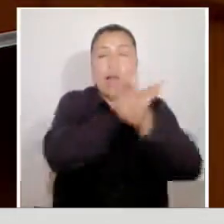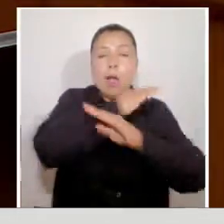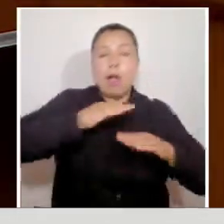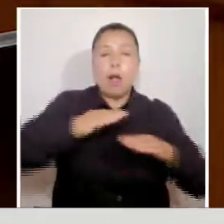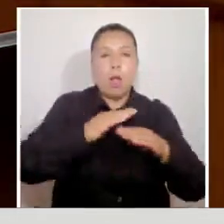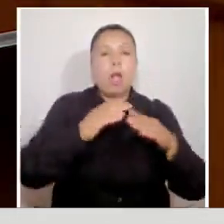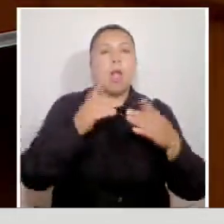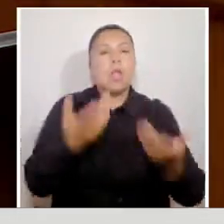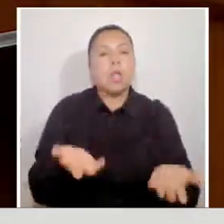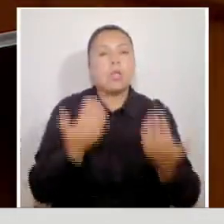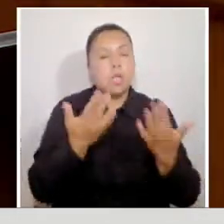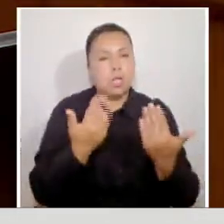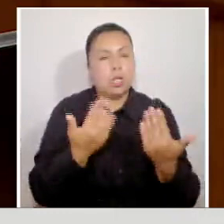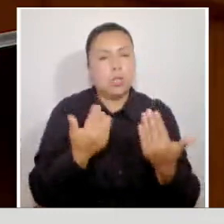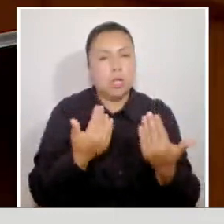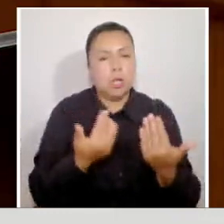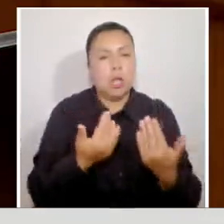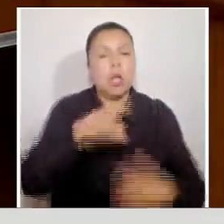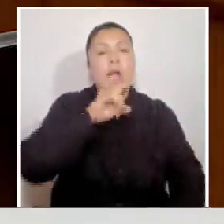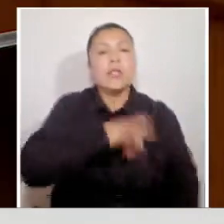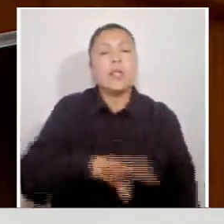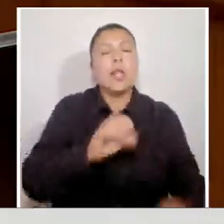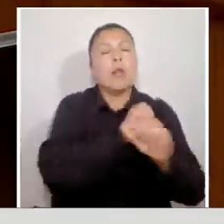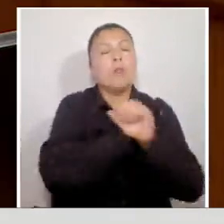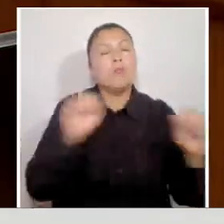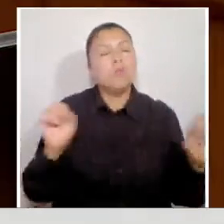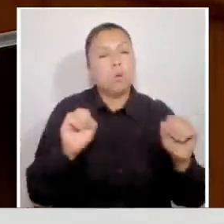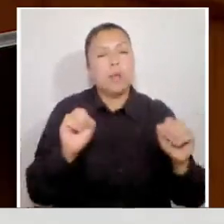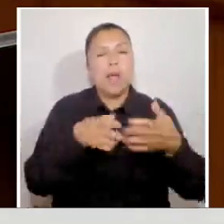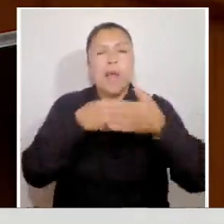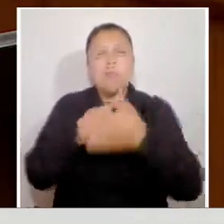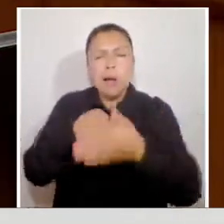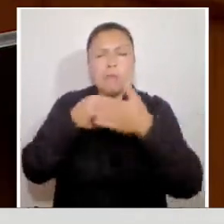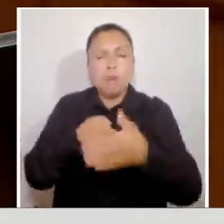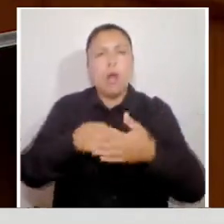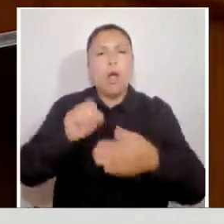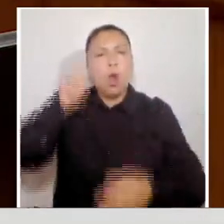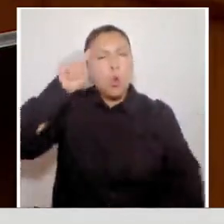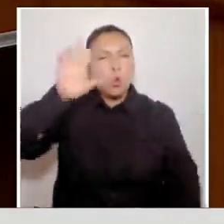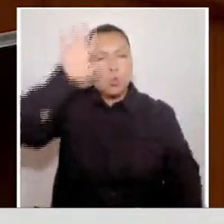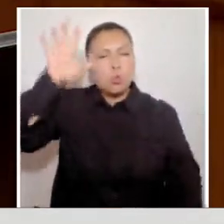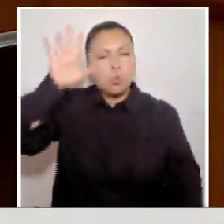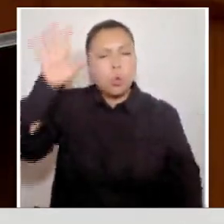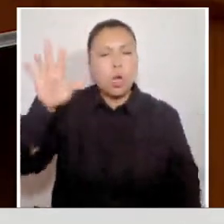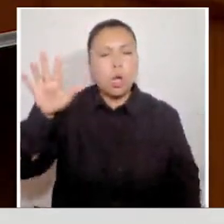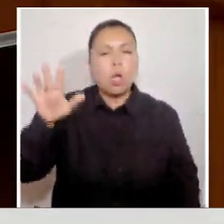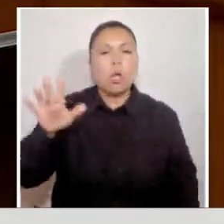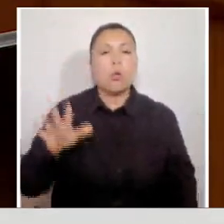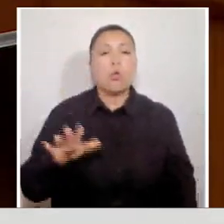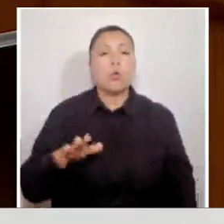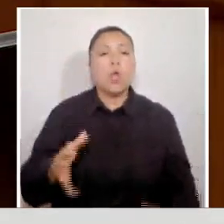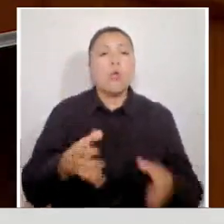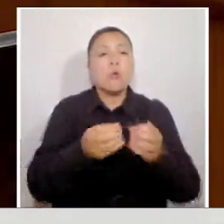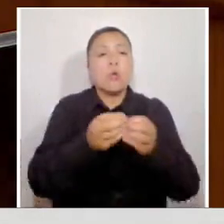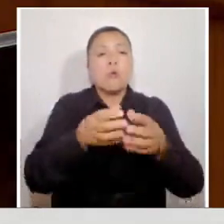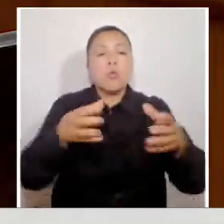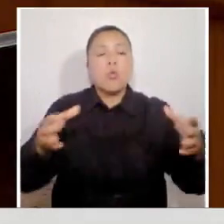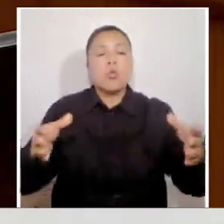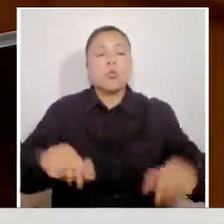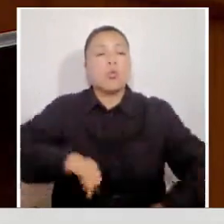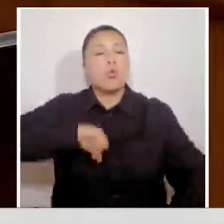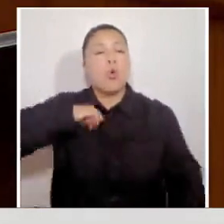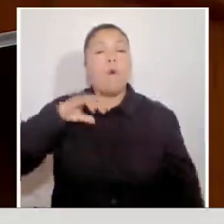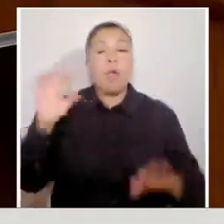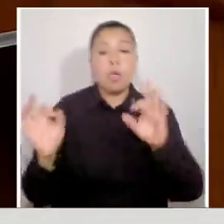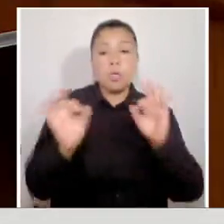se necesita chile no puede estar truncando los sueños de tantos jóvenes señoritas que quieran hacer